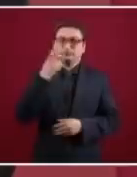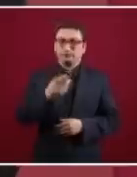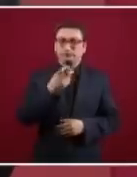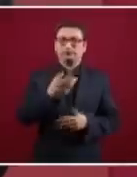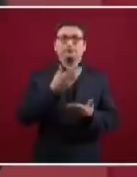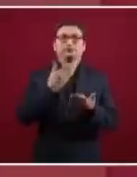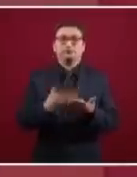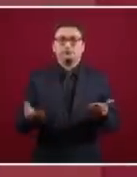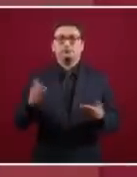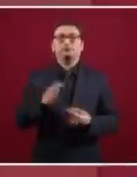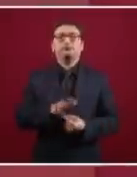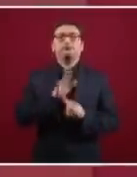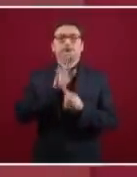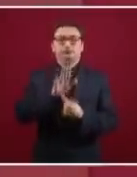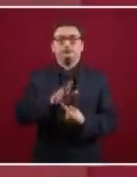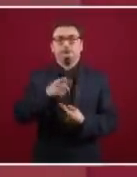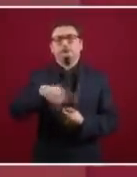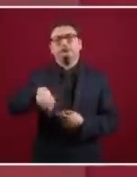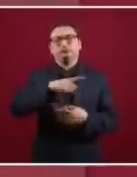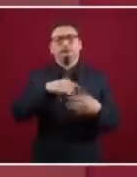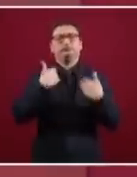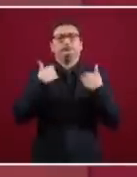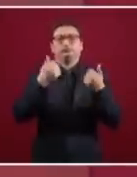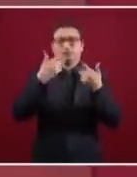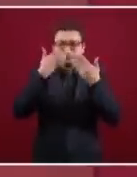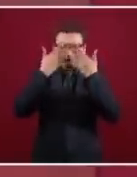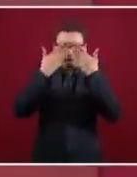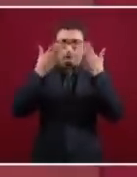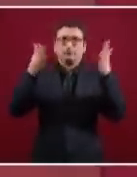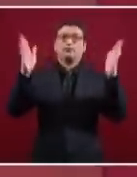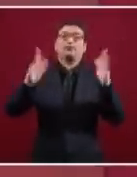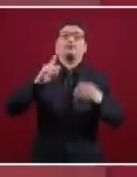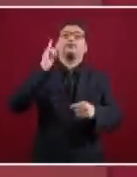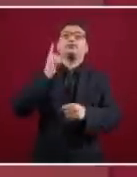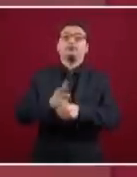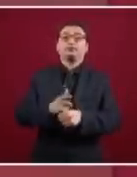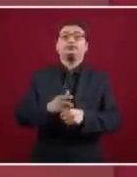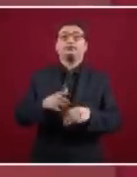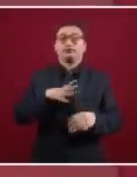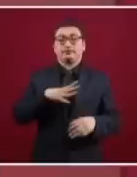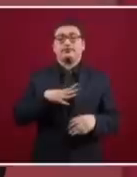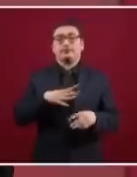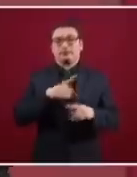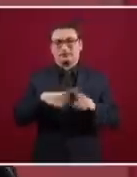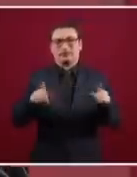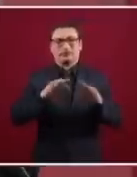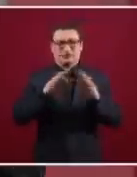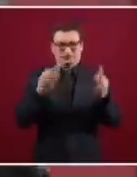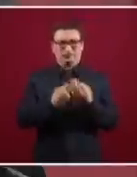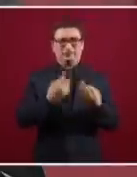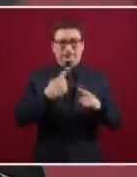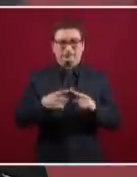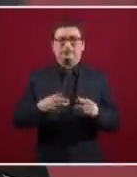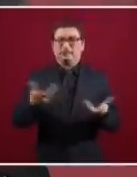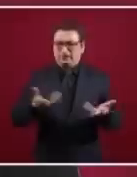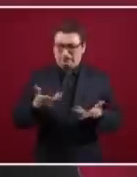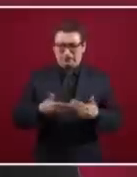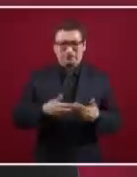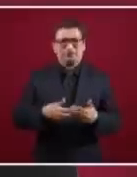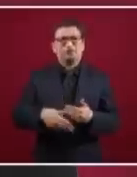conocer que hay otra opción otra alternativa que se está aplicando